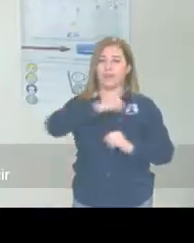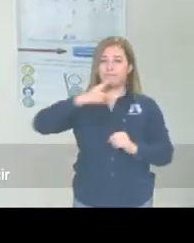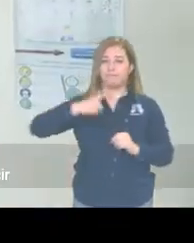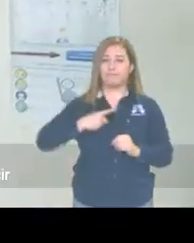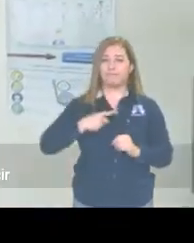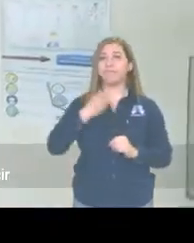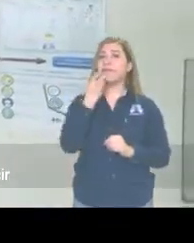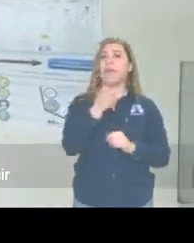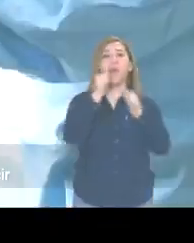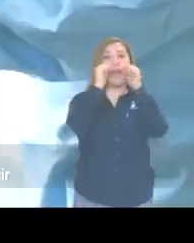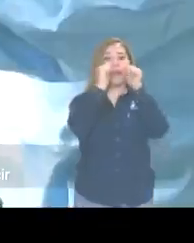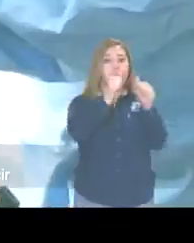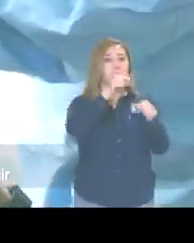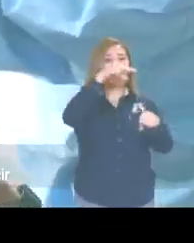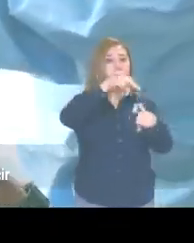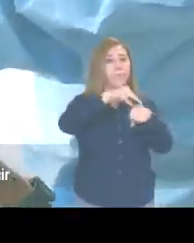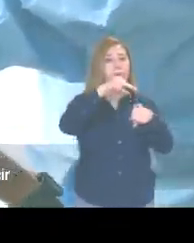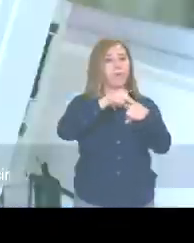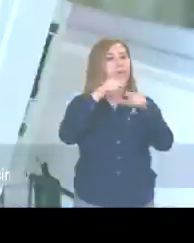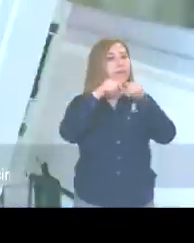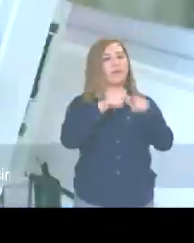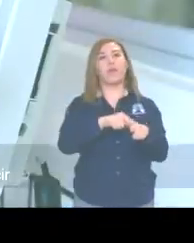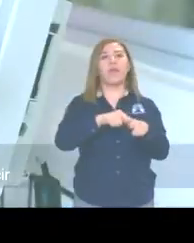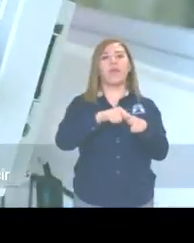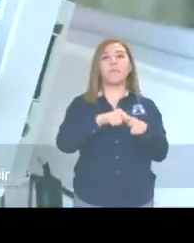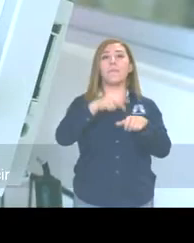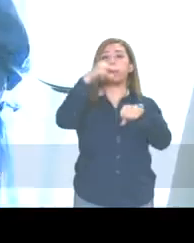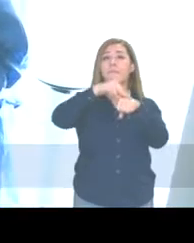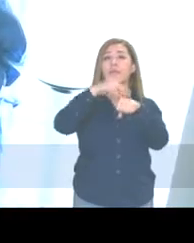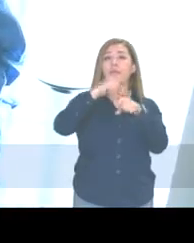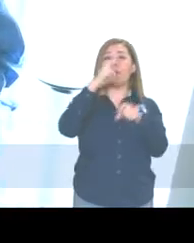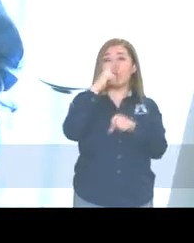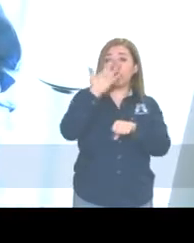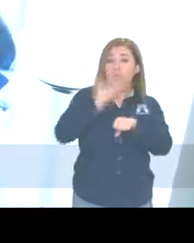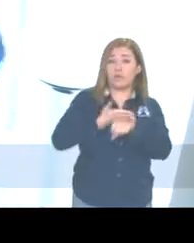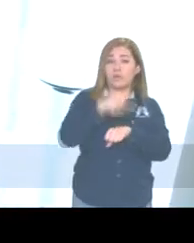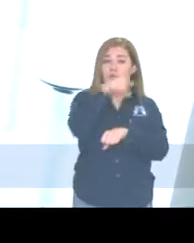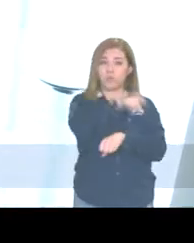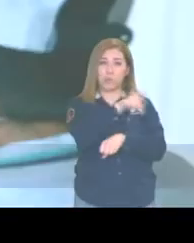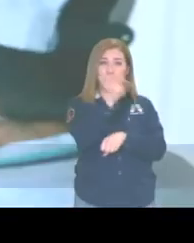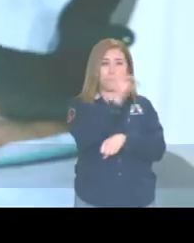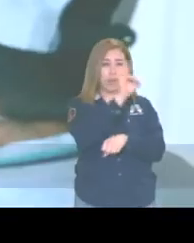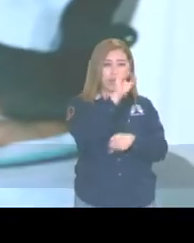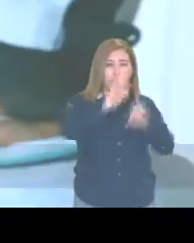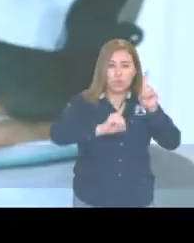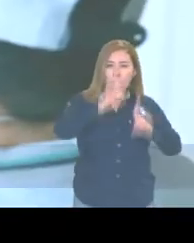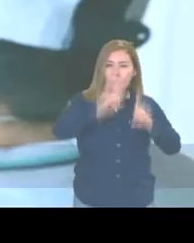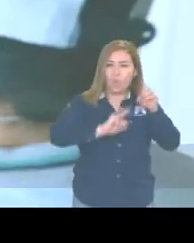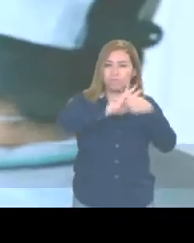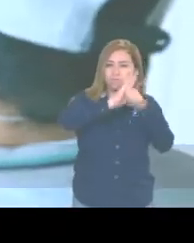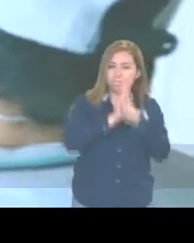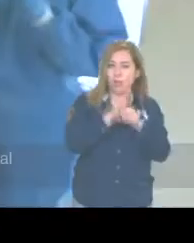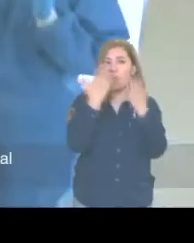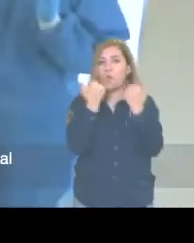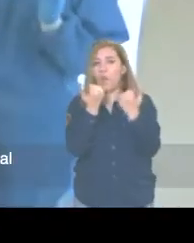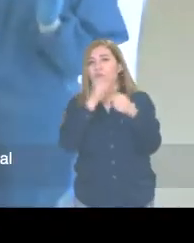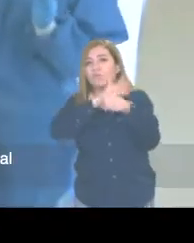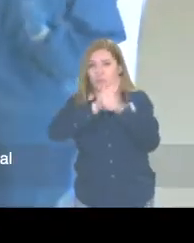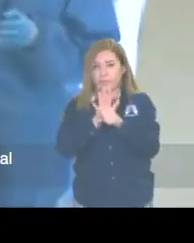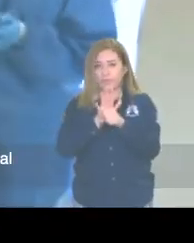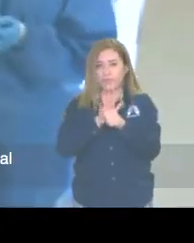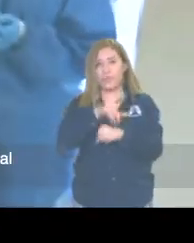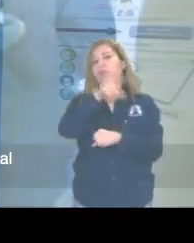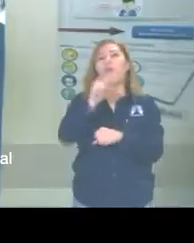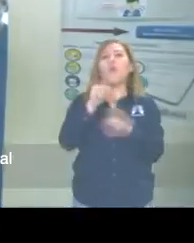Se te brindará la atención médica y será el médico el responsable de decir si se trata de un caso sospechoso o de un caso no sospechoso, en cuyo